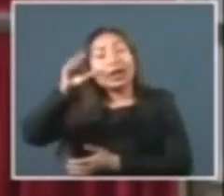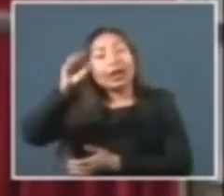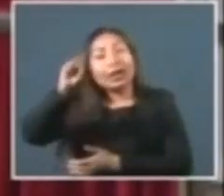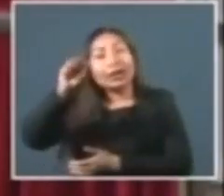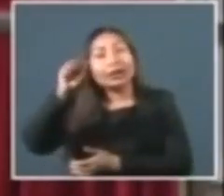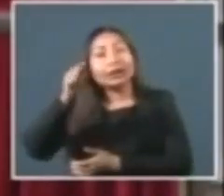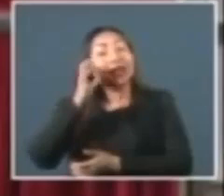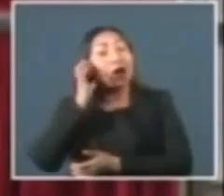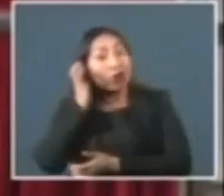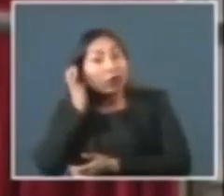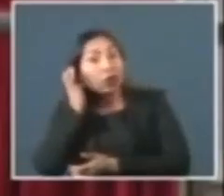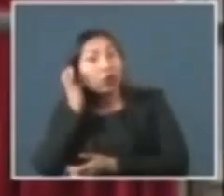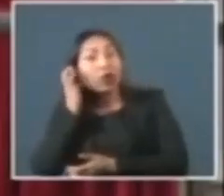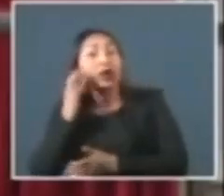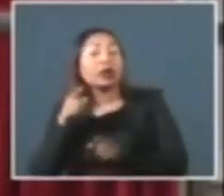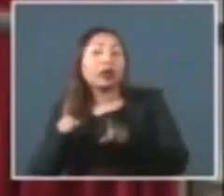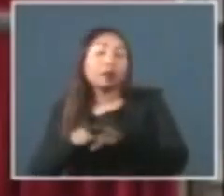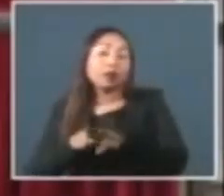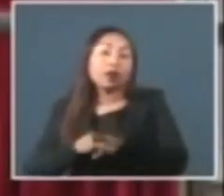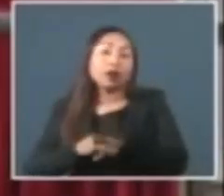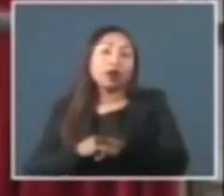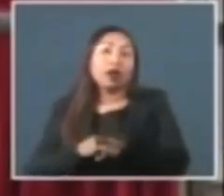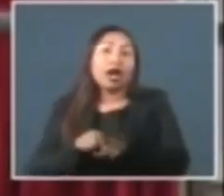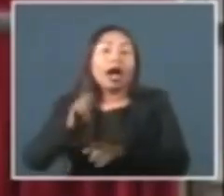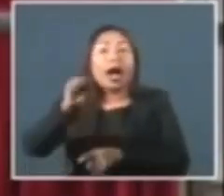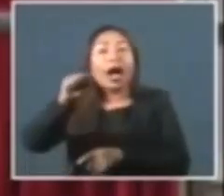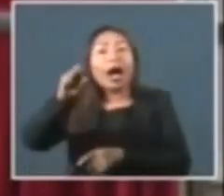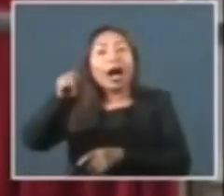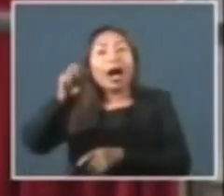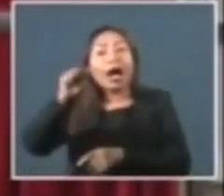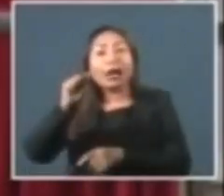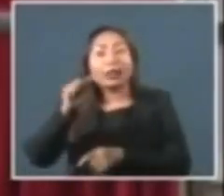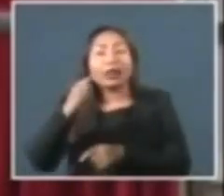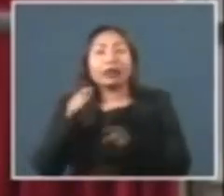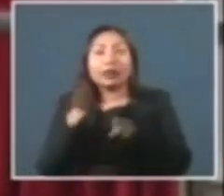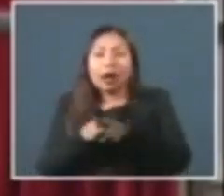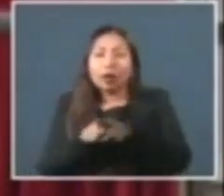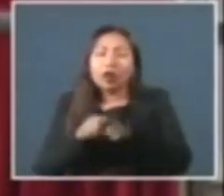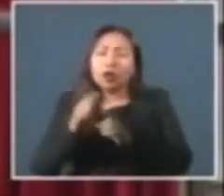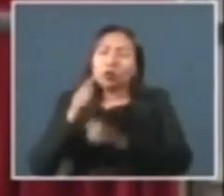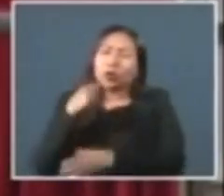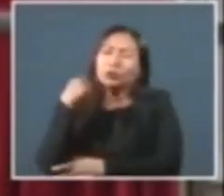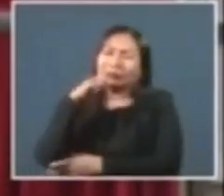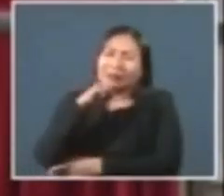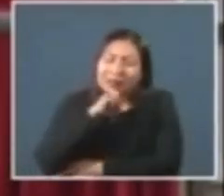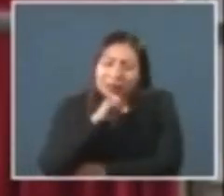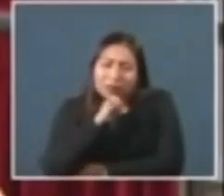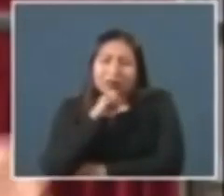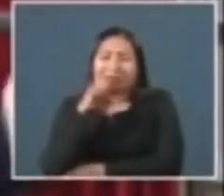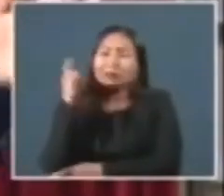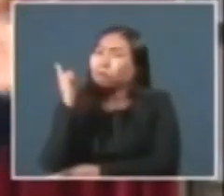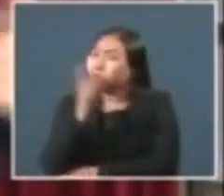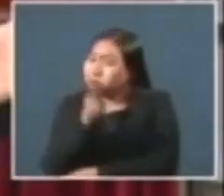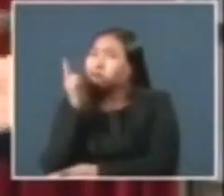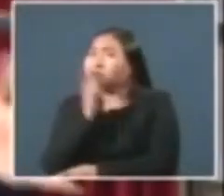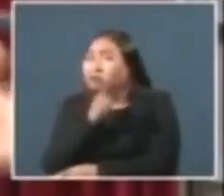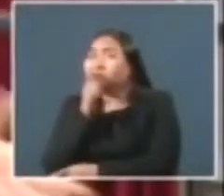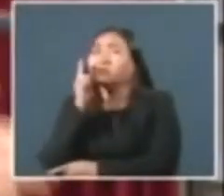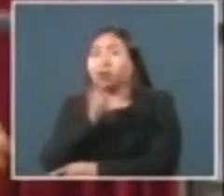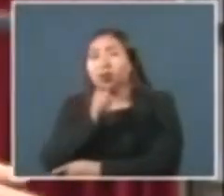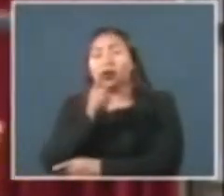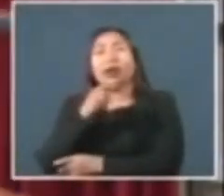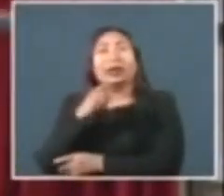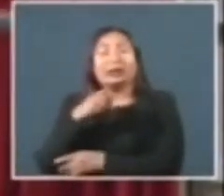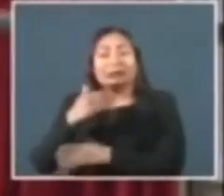adjunta. Y aquí la señora Ana Matilde Gómez lo cuestionó duramente a usted y señaló cuántos